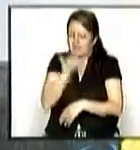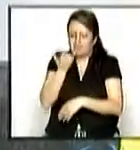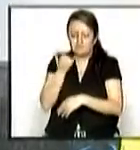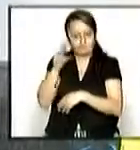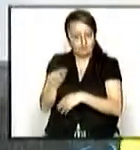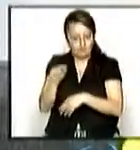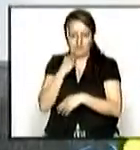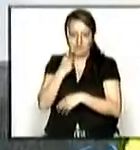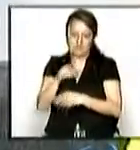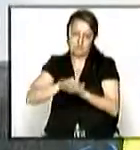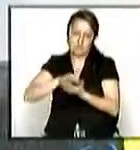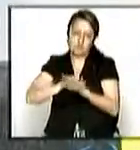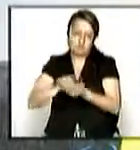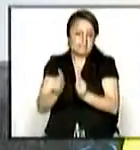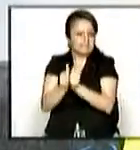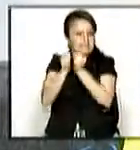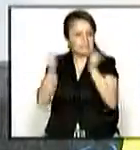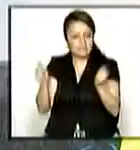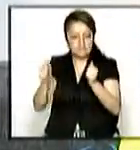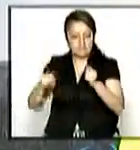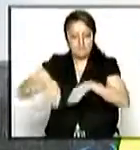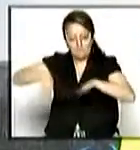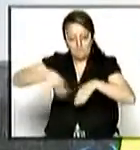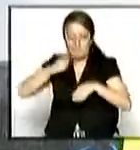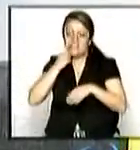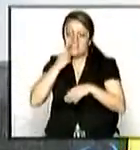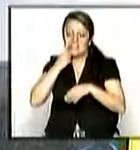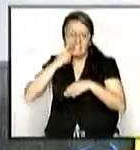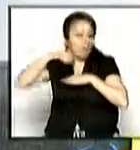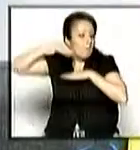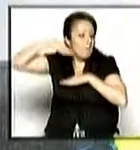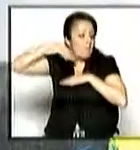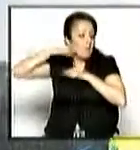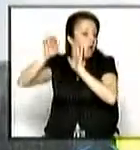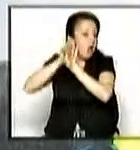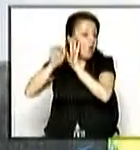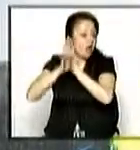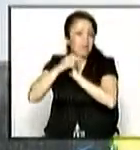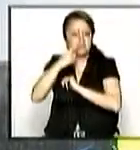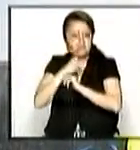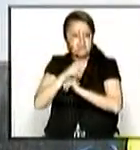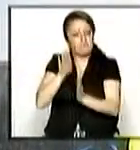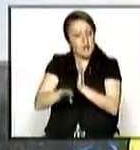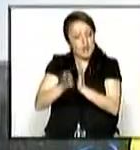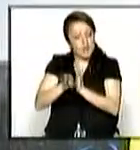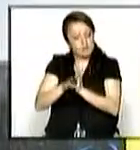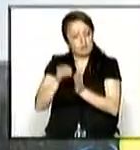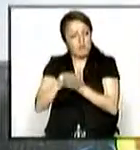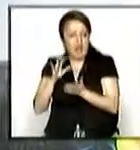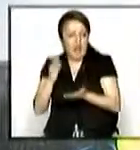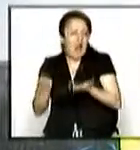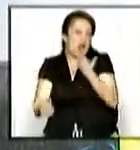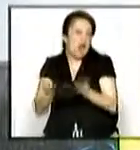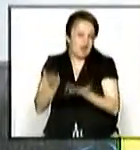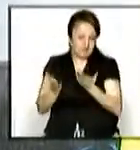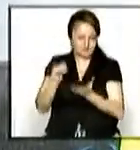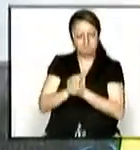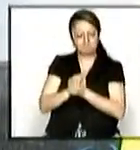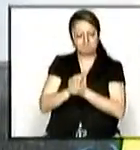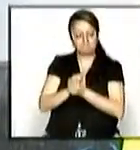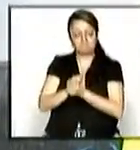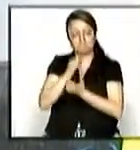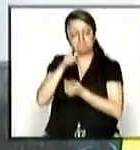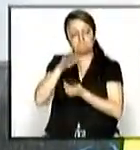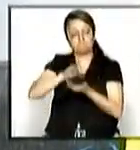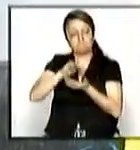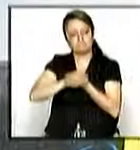edéntulas sin dientes, porque hay muchas alternativas y de todos los precios. Vamos a seguir con se podría decir